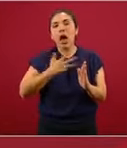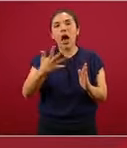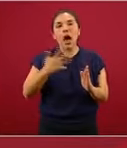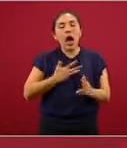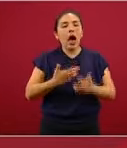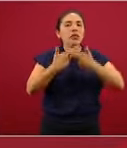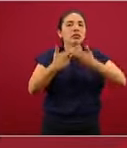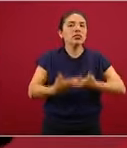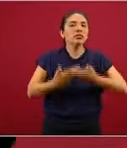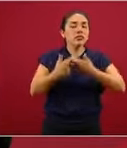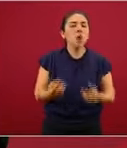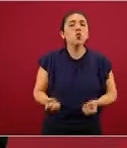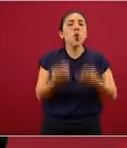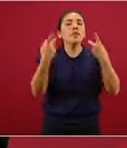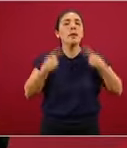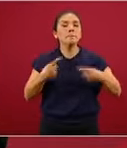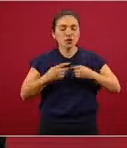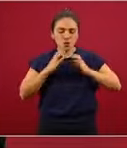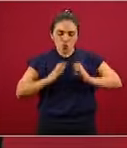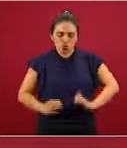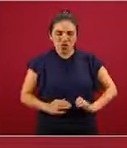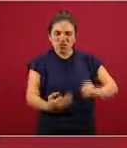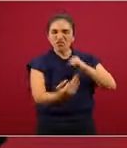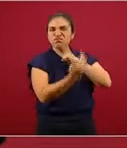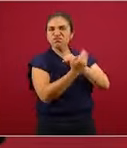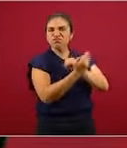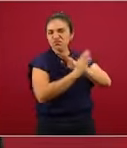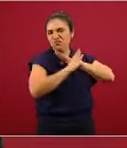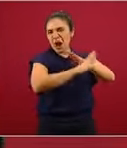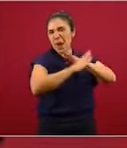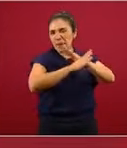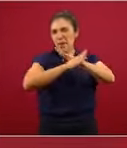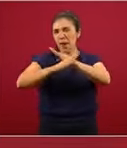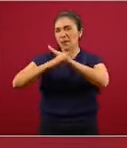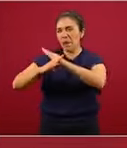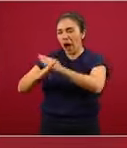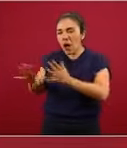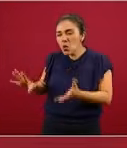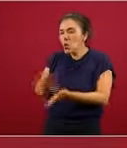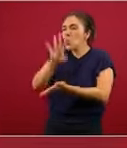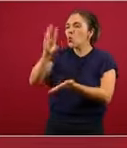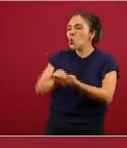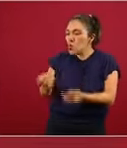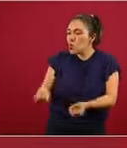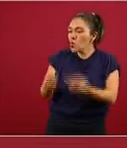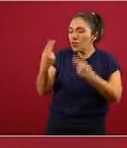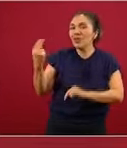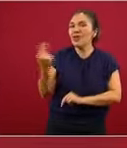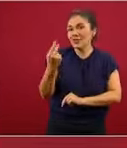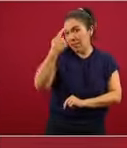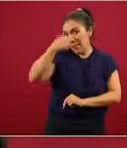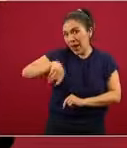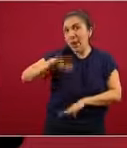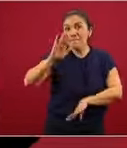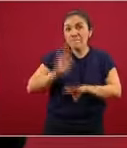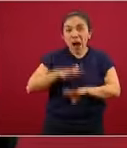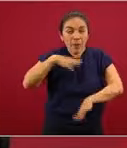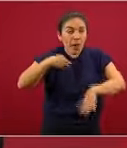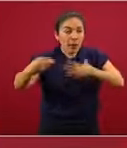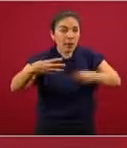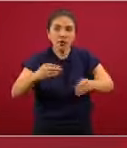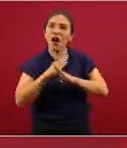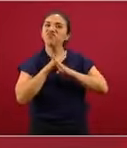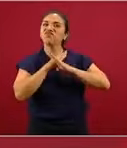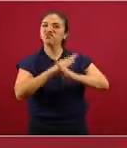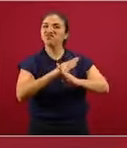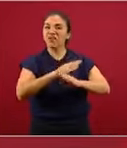proporción de personas inmunes, el porcentaje necesario para que sea inviable la transmisión.